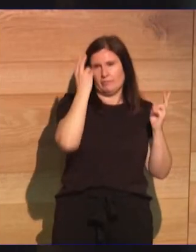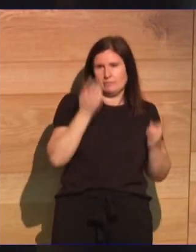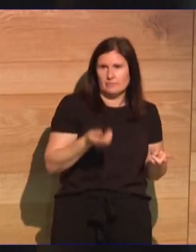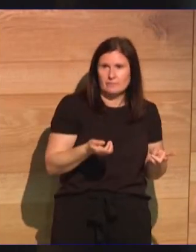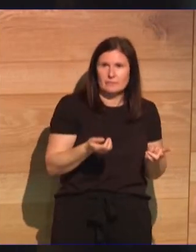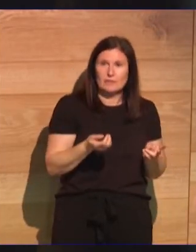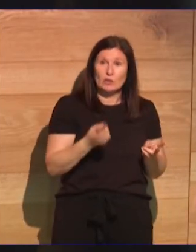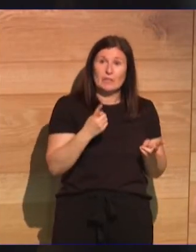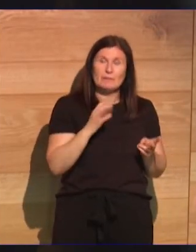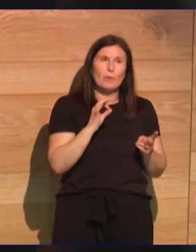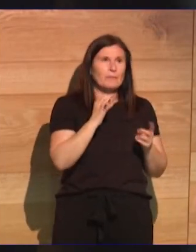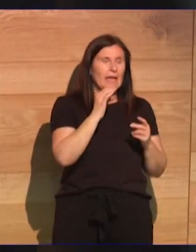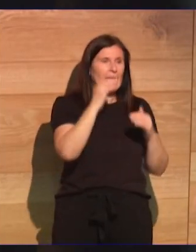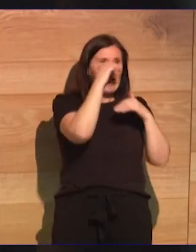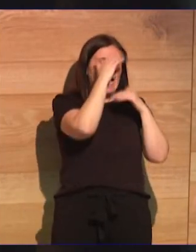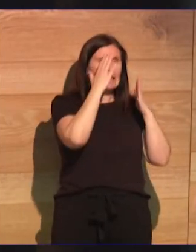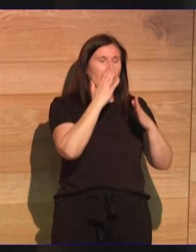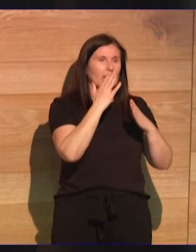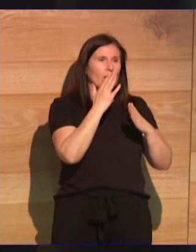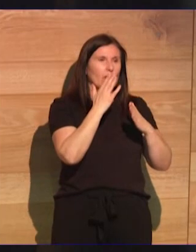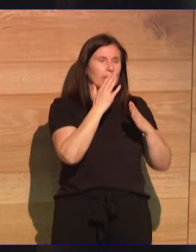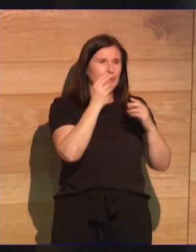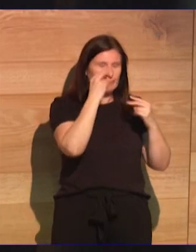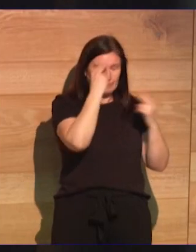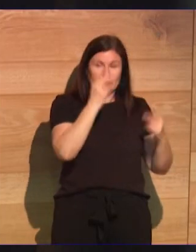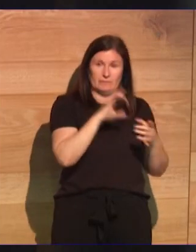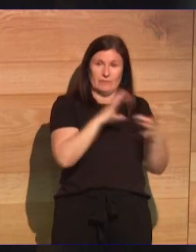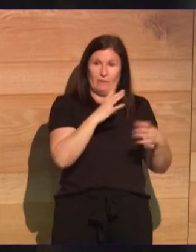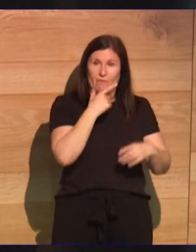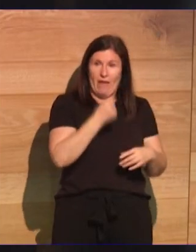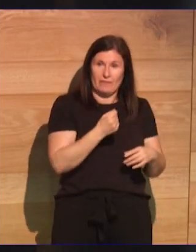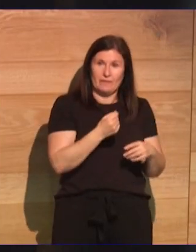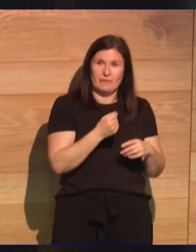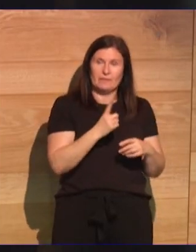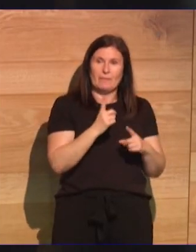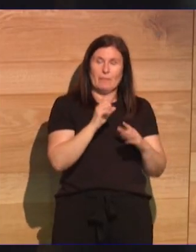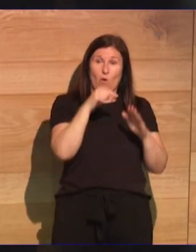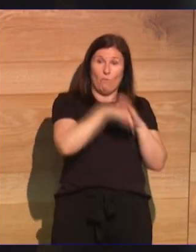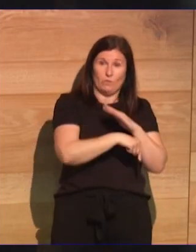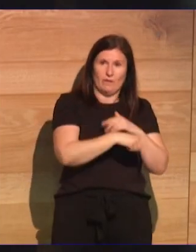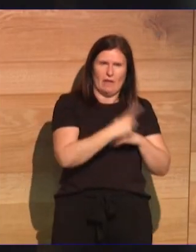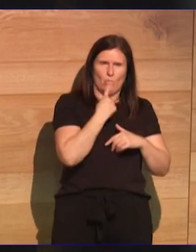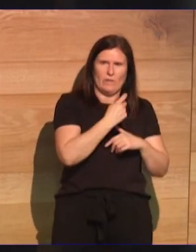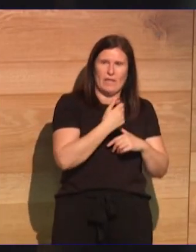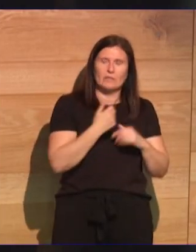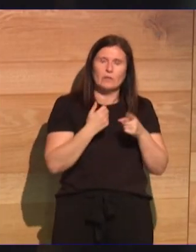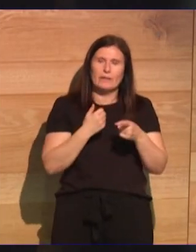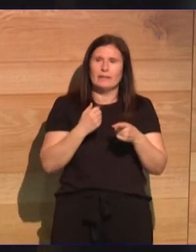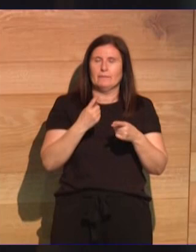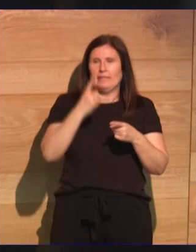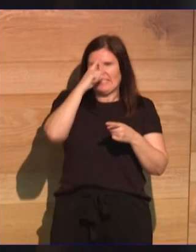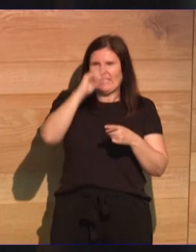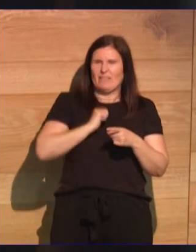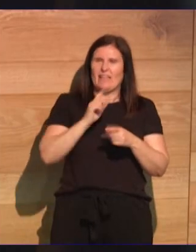la atención, ¿no? y que cuesta profundizar, también las propias respuestas que da la inteligencia artificial son un poco banales.